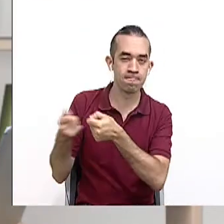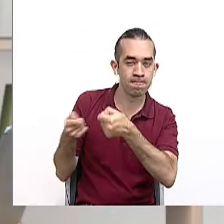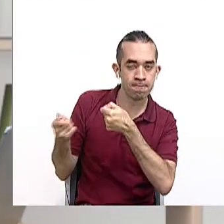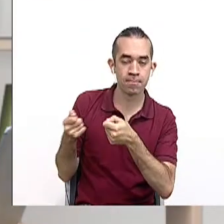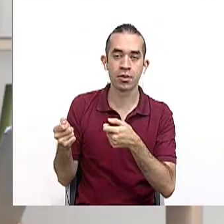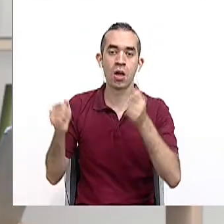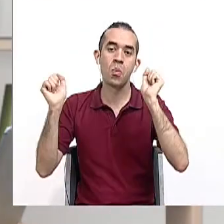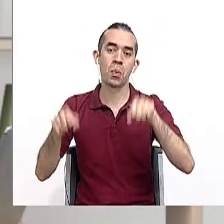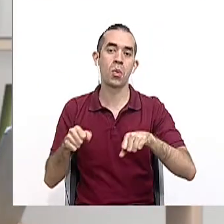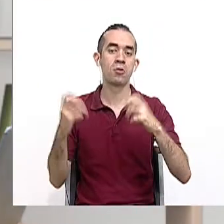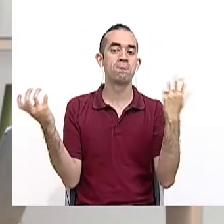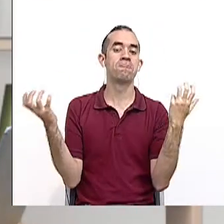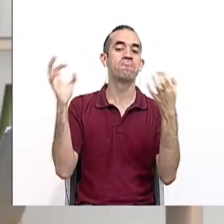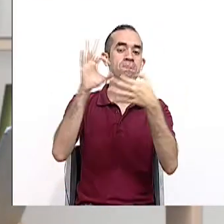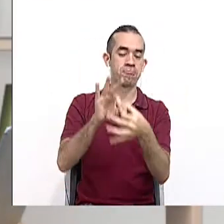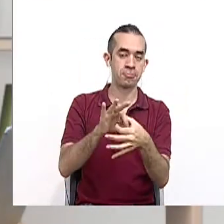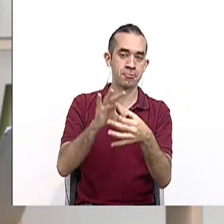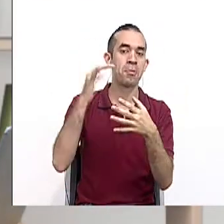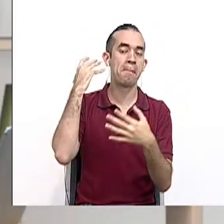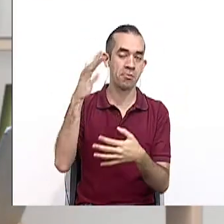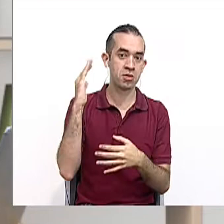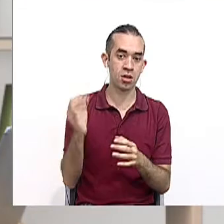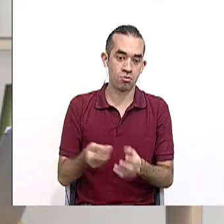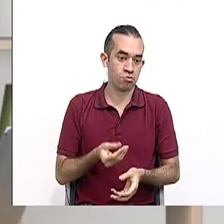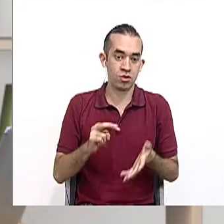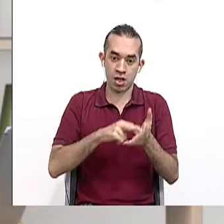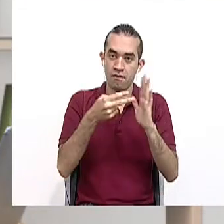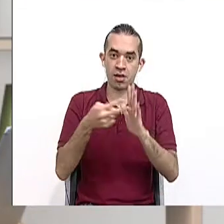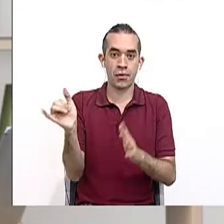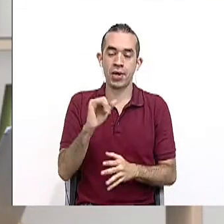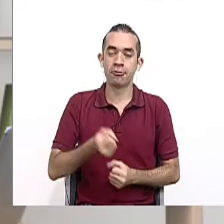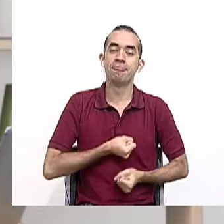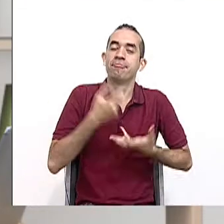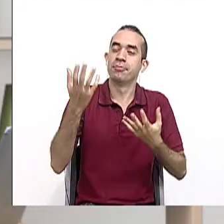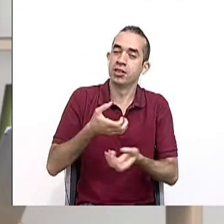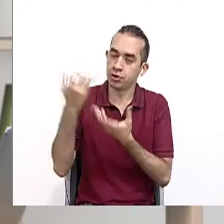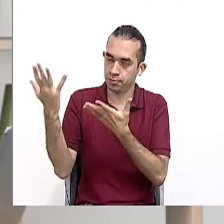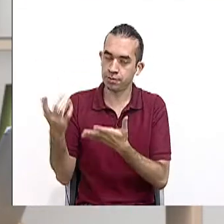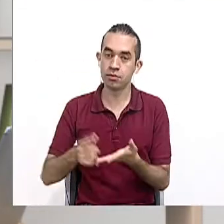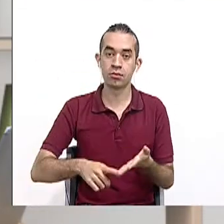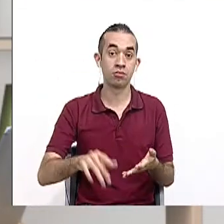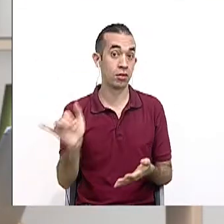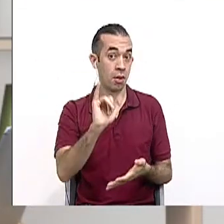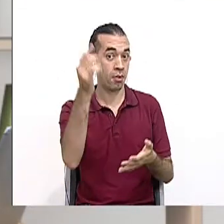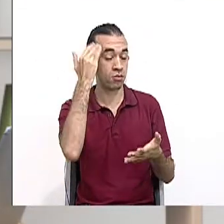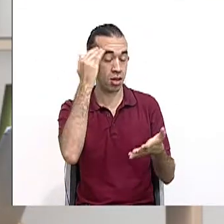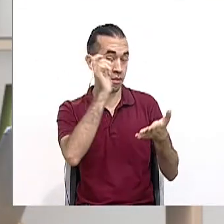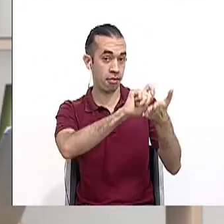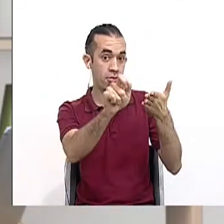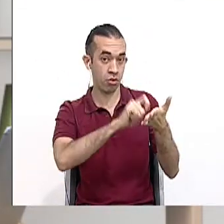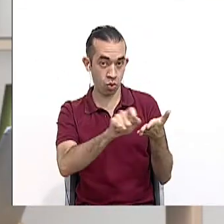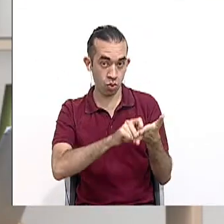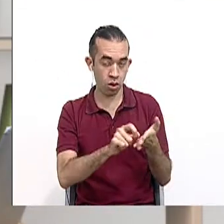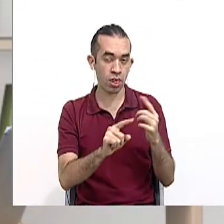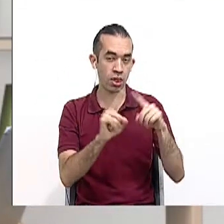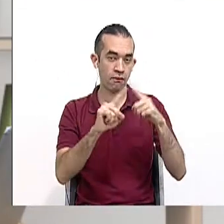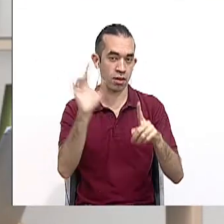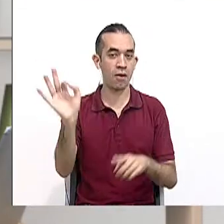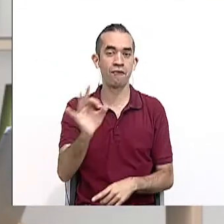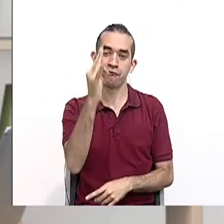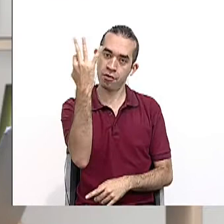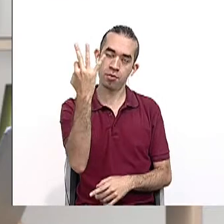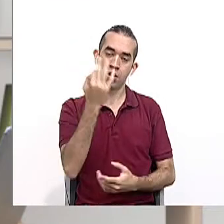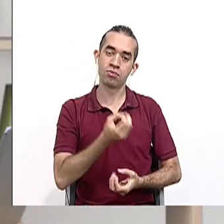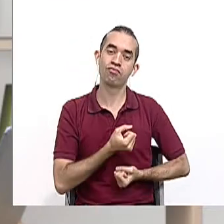son formas, modos de expresarnos. También en la escritura nos expresamos a través de distintos modos, a través de